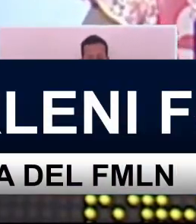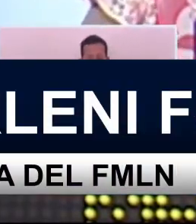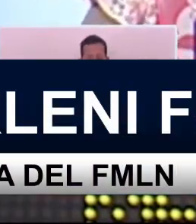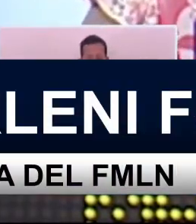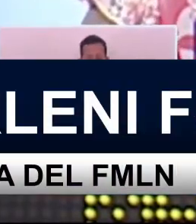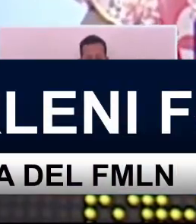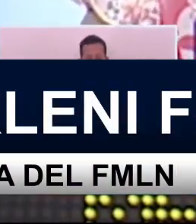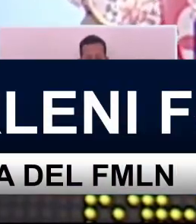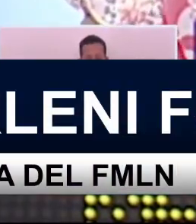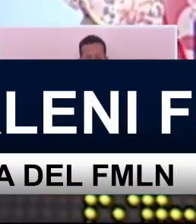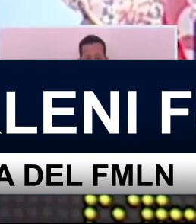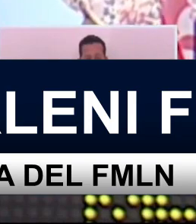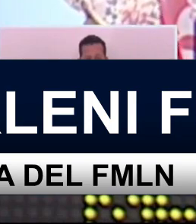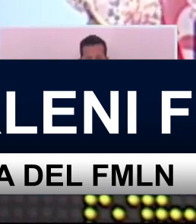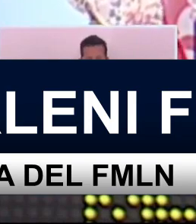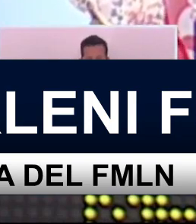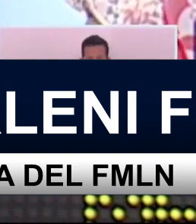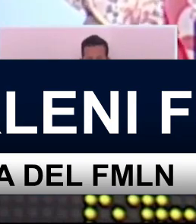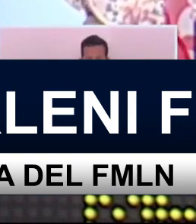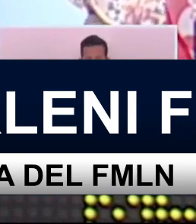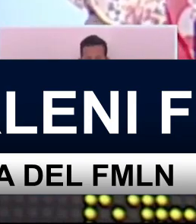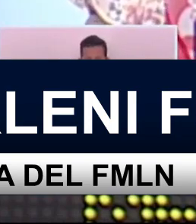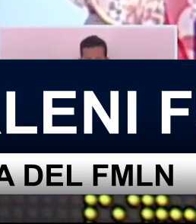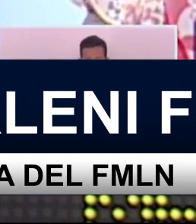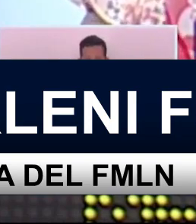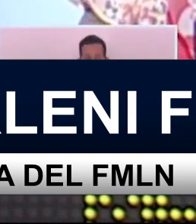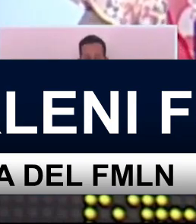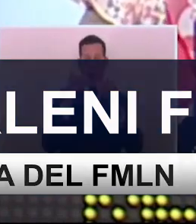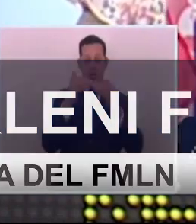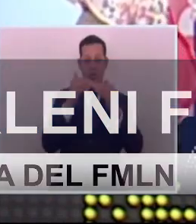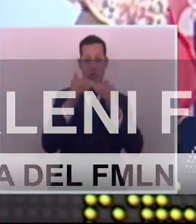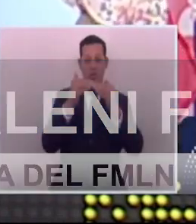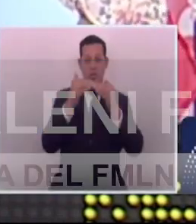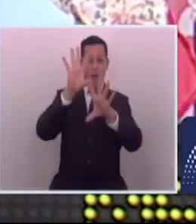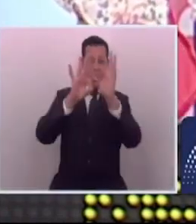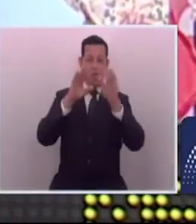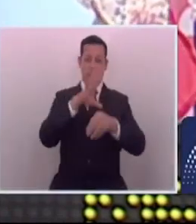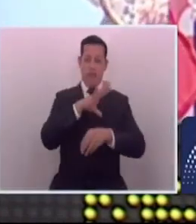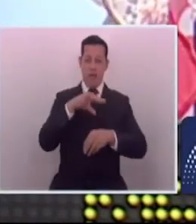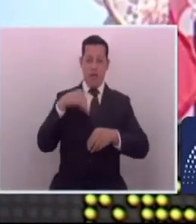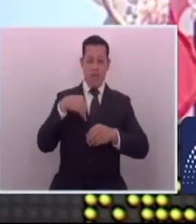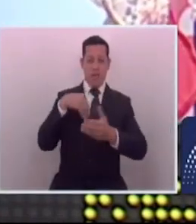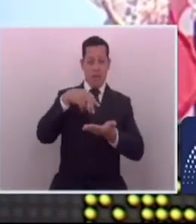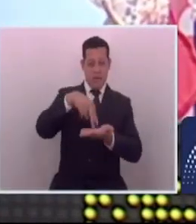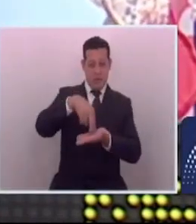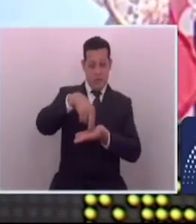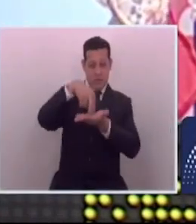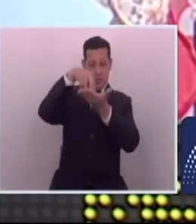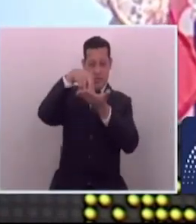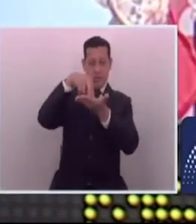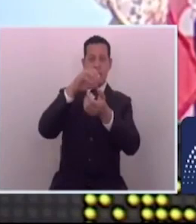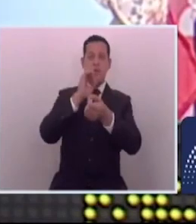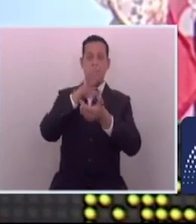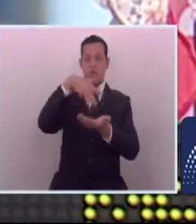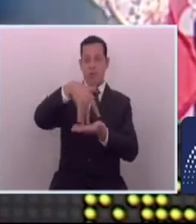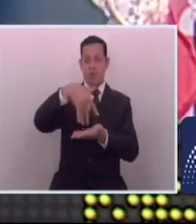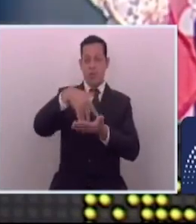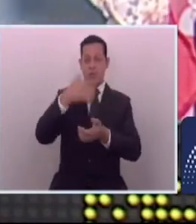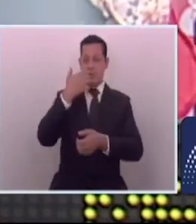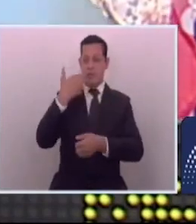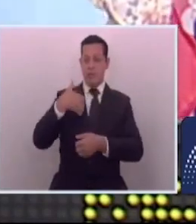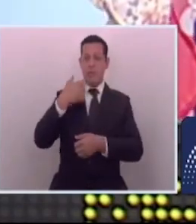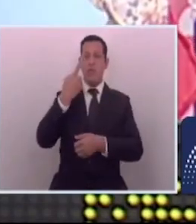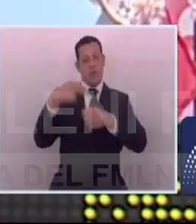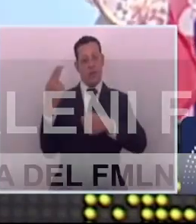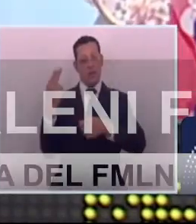los aduladores del partido ARENA, incluso hasta algo parientes. Pónganse de pie, díganle al pueblo con orgullo de